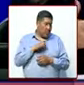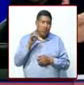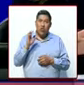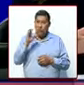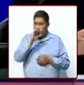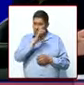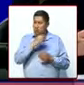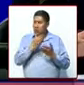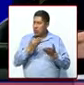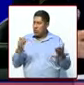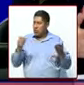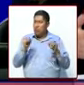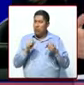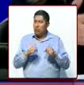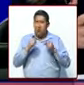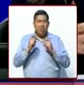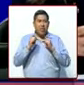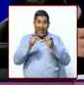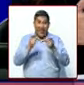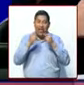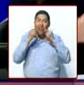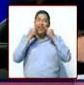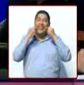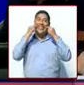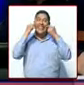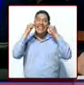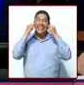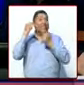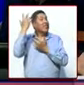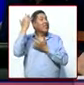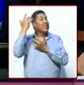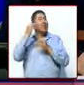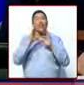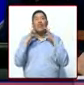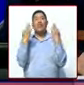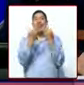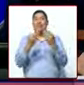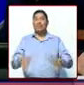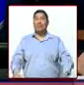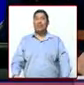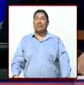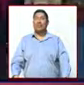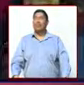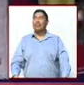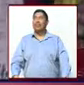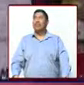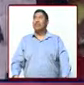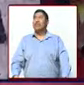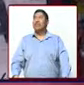parte de estos elementos para poder regalarle una sonrisa y dar esperanza a la familia.